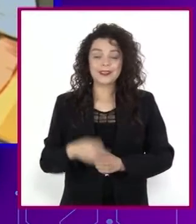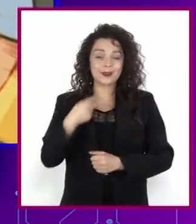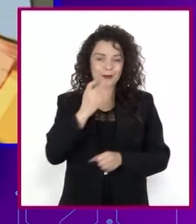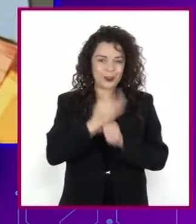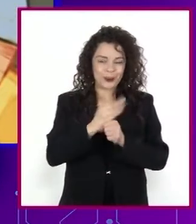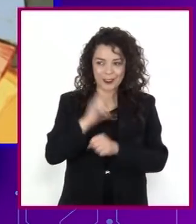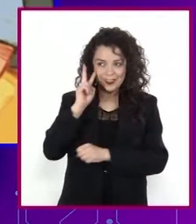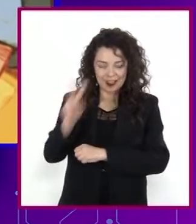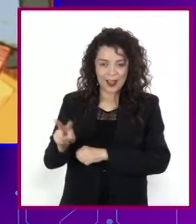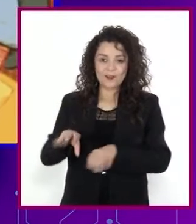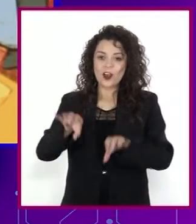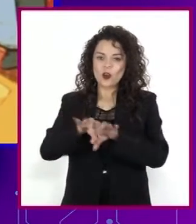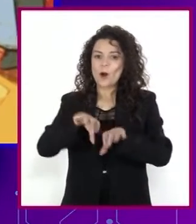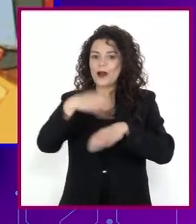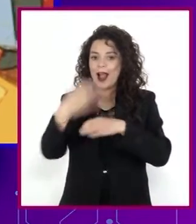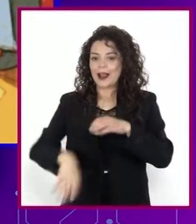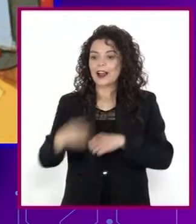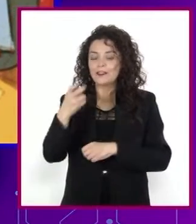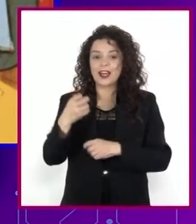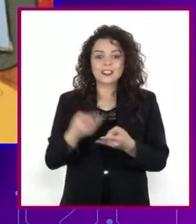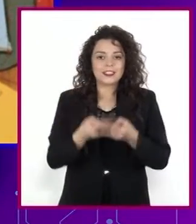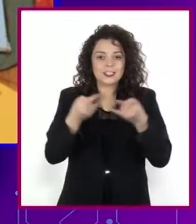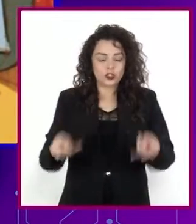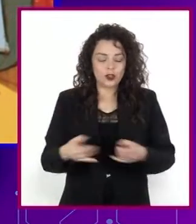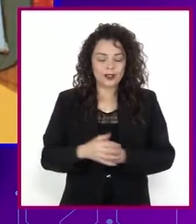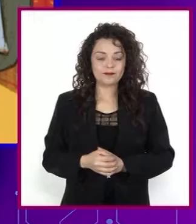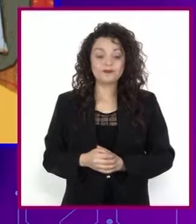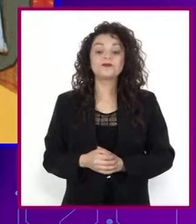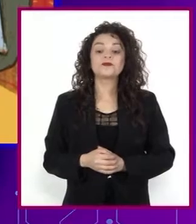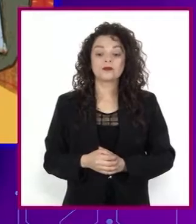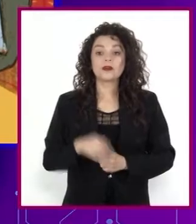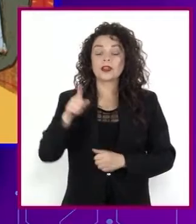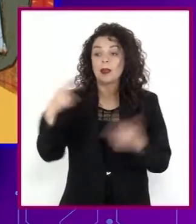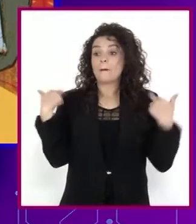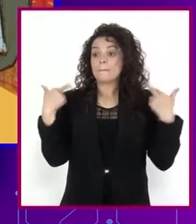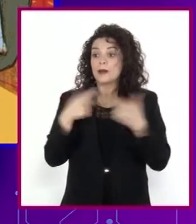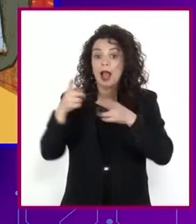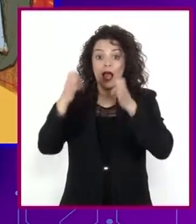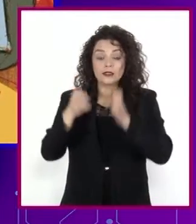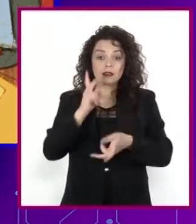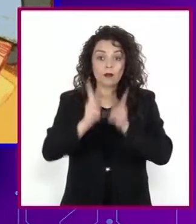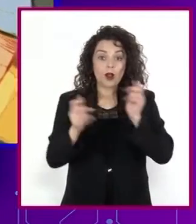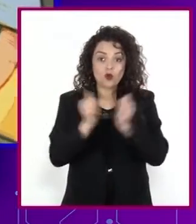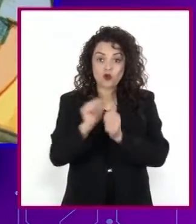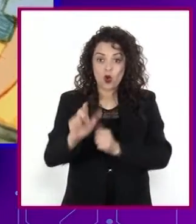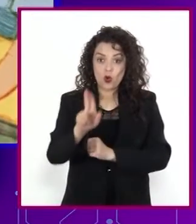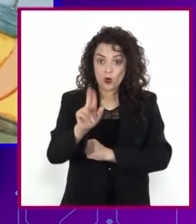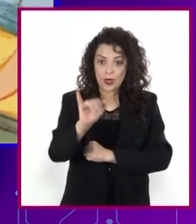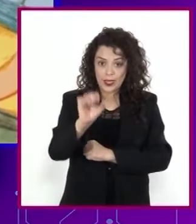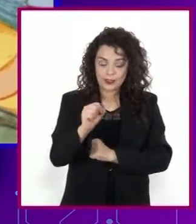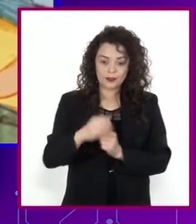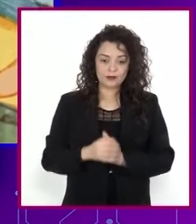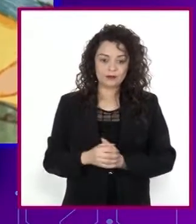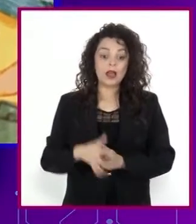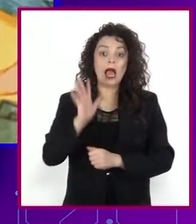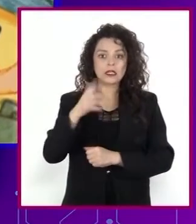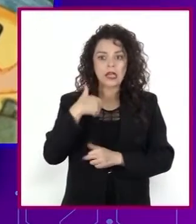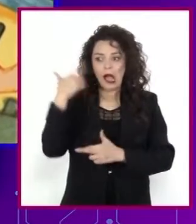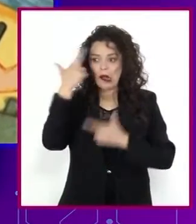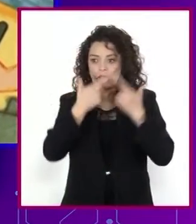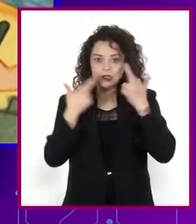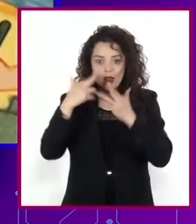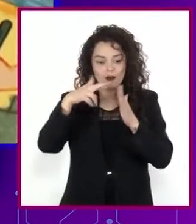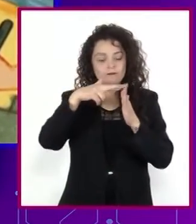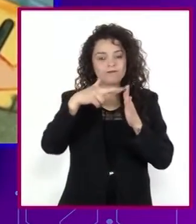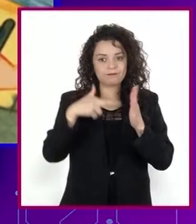Al día siguiente fue con el maestro, quien en ese momento se encontraba conversando con Luis. Ya revisé el reglamento y